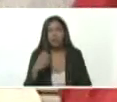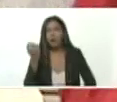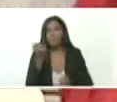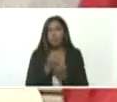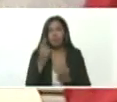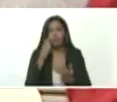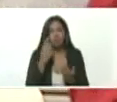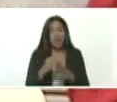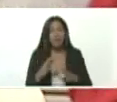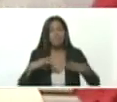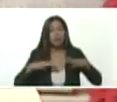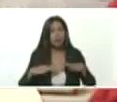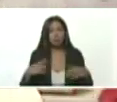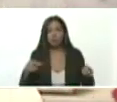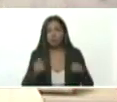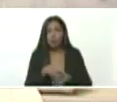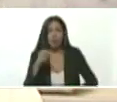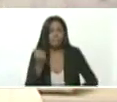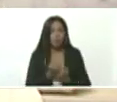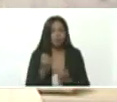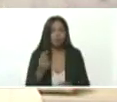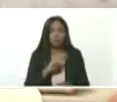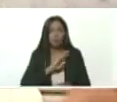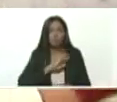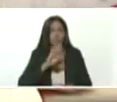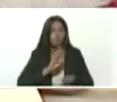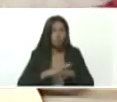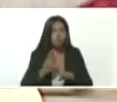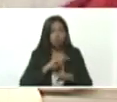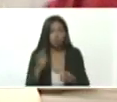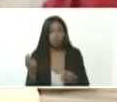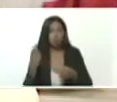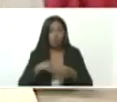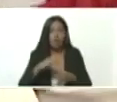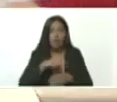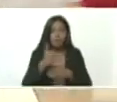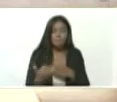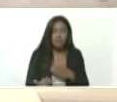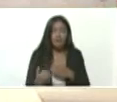las vacaciones, porque nosotros nos incorporamos al plan